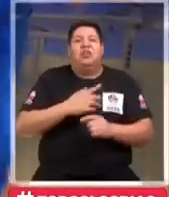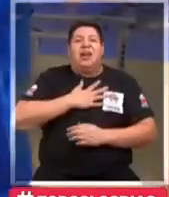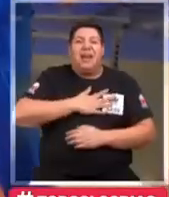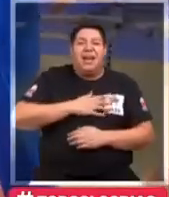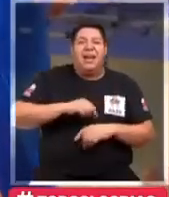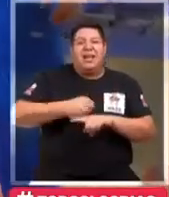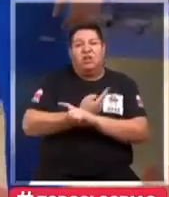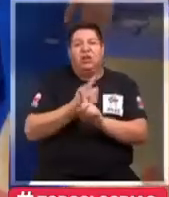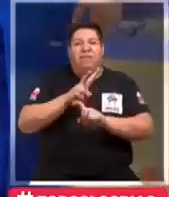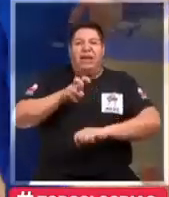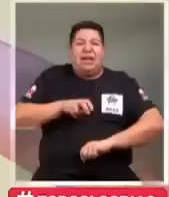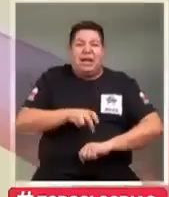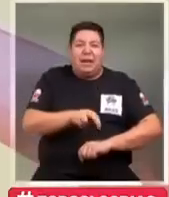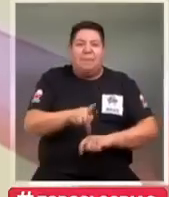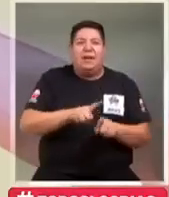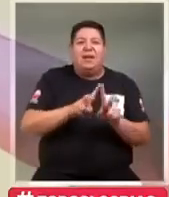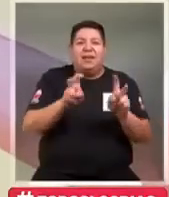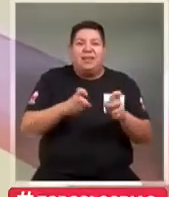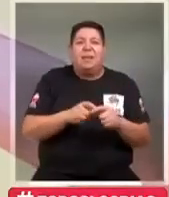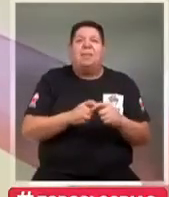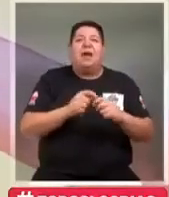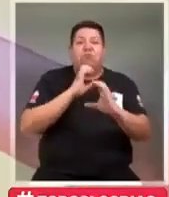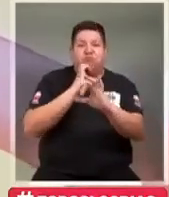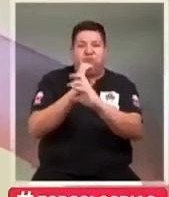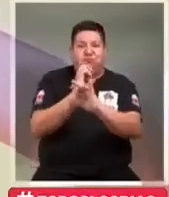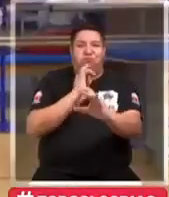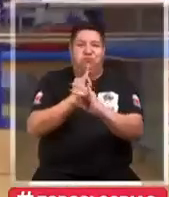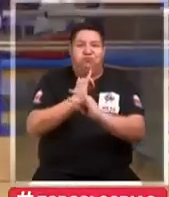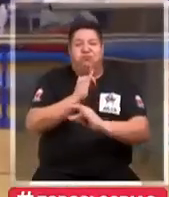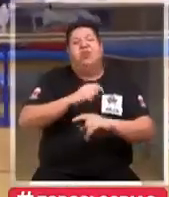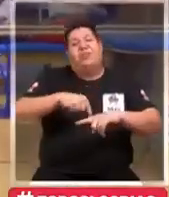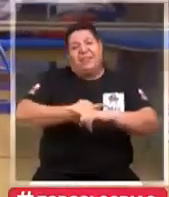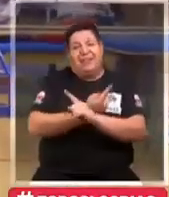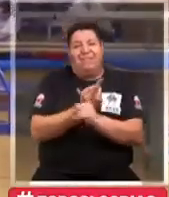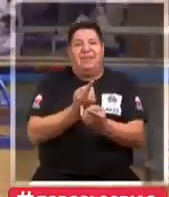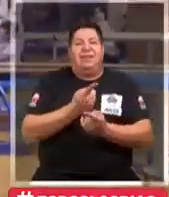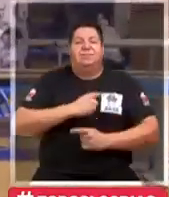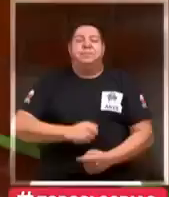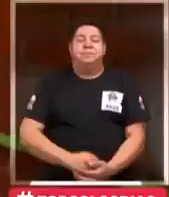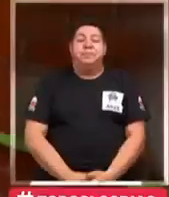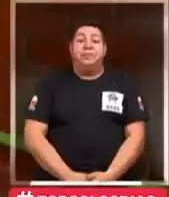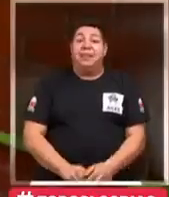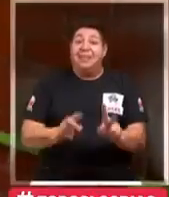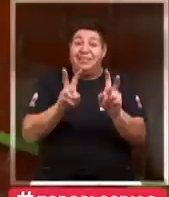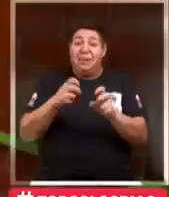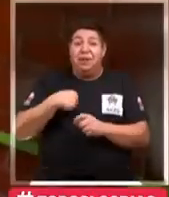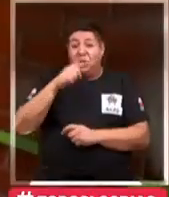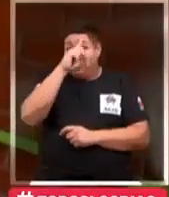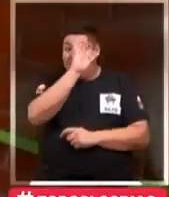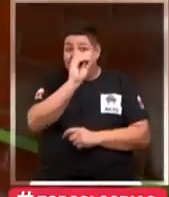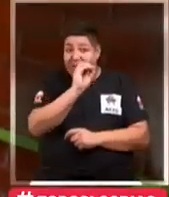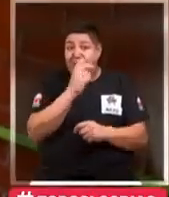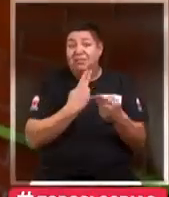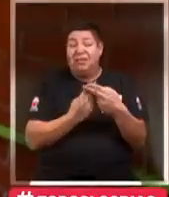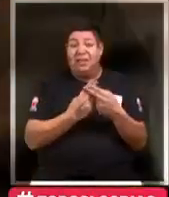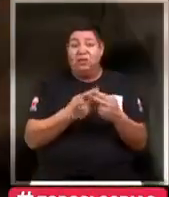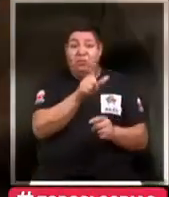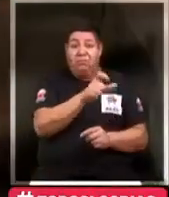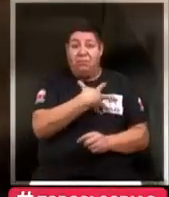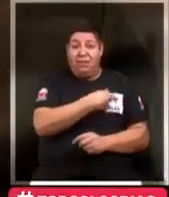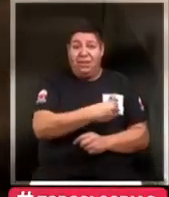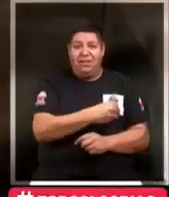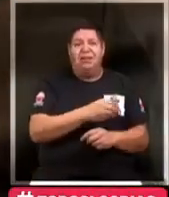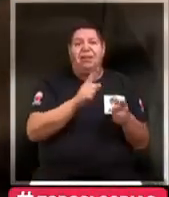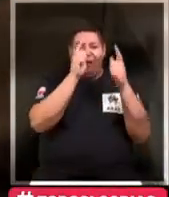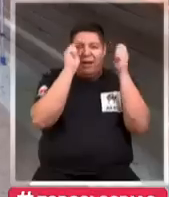caminar, del querer volver a tocar su instrumento. La Teletón yo creo que le cambió la vida a mi hija. La hizo ver que las cosas se